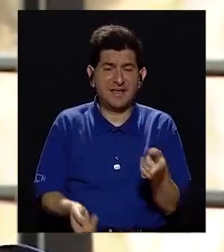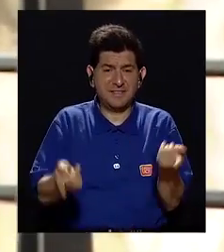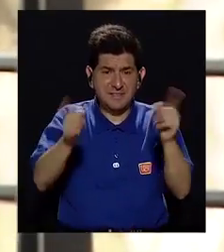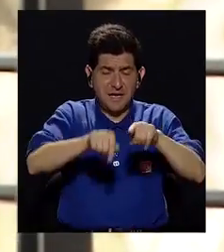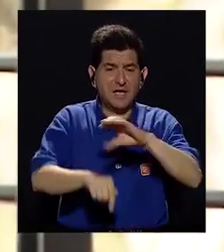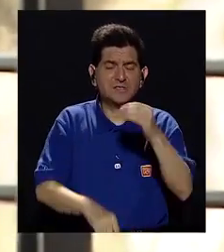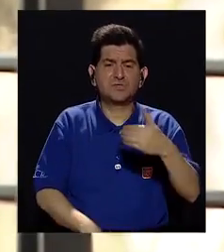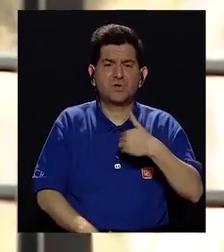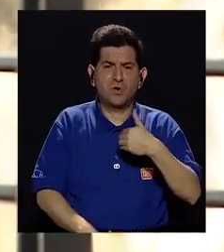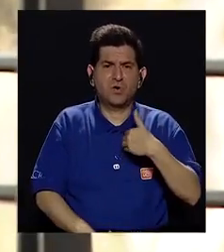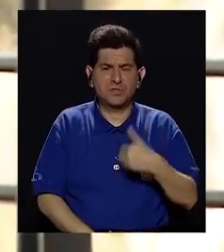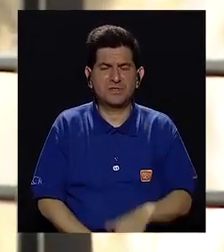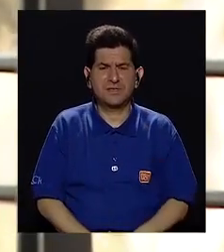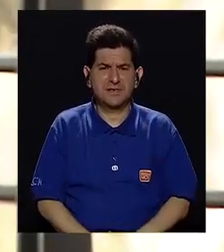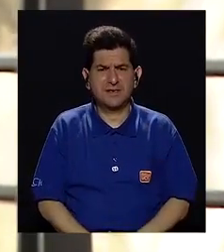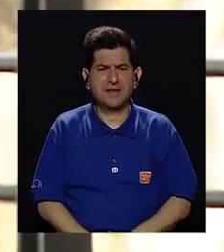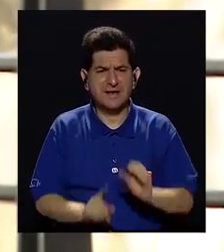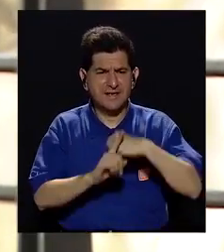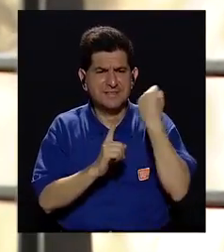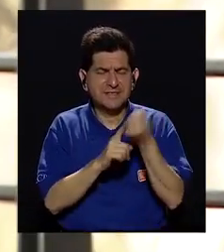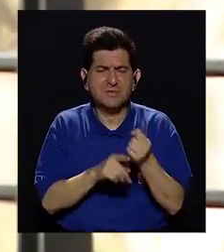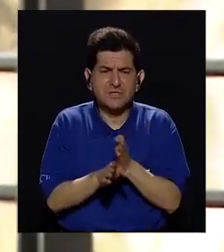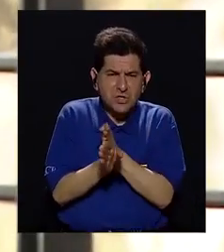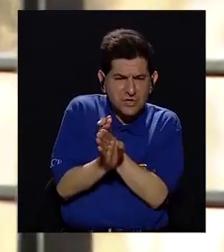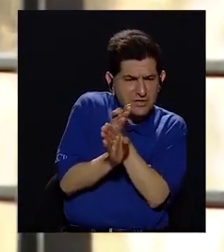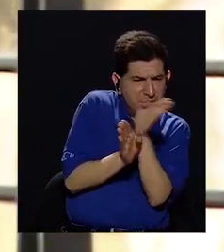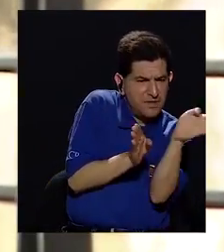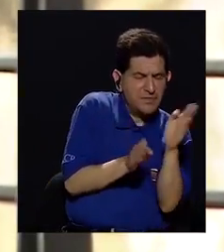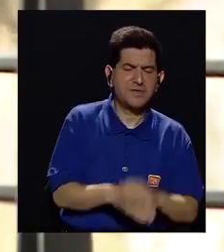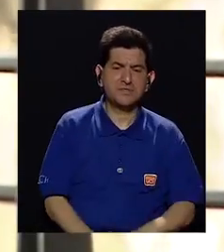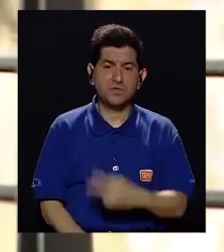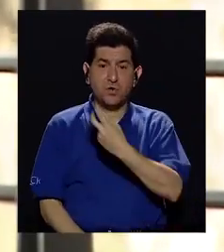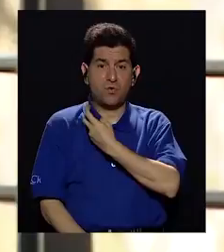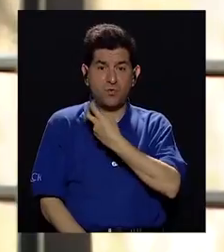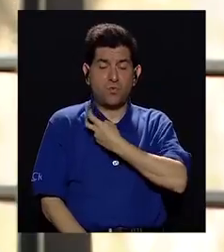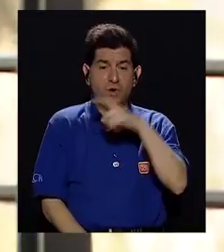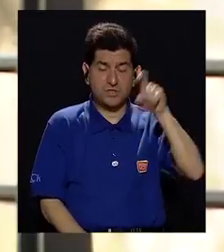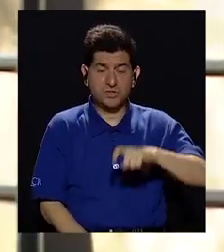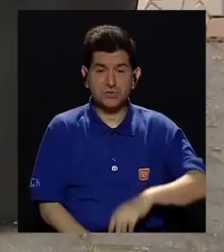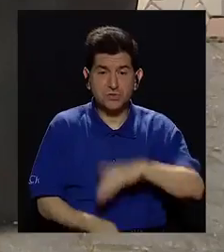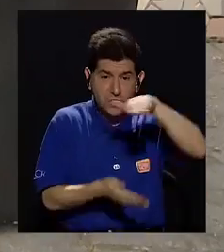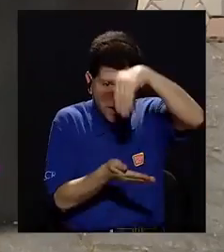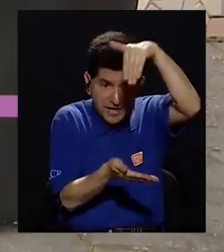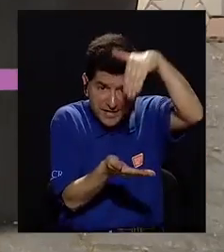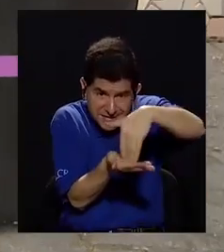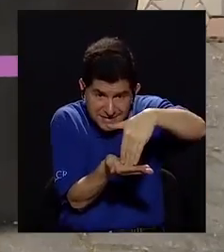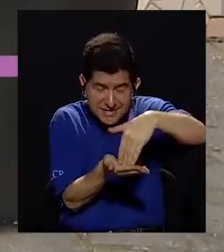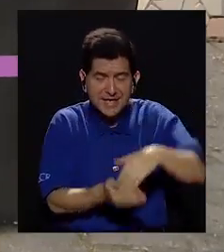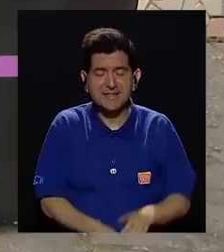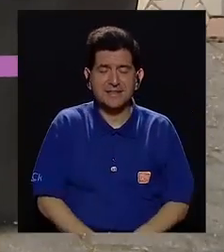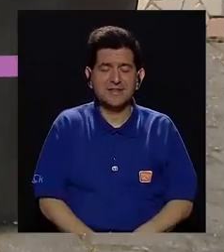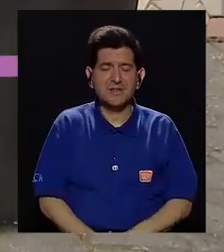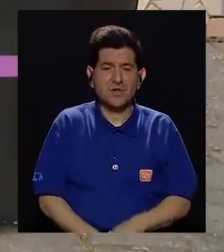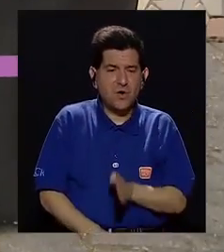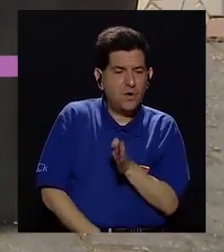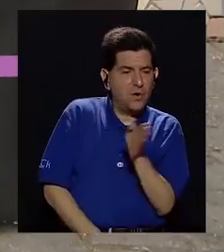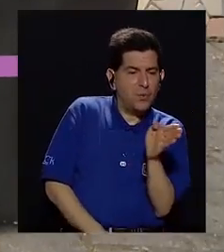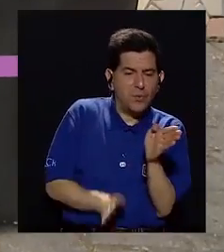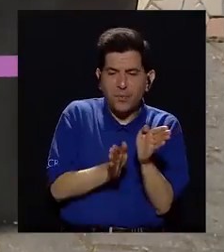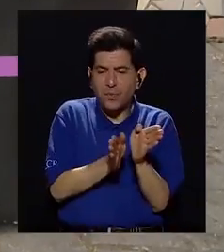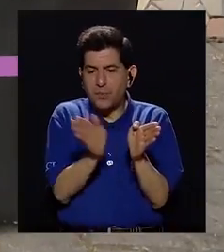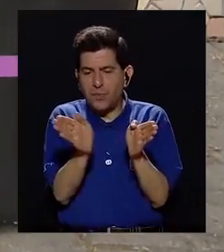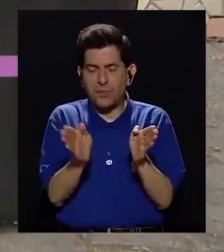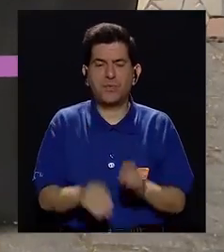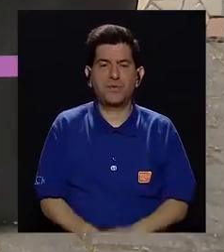el fémur, o el de tener las rodillas dobladas, la desvía. Entonces este huesito que tiene que estar centrado, se desvía para afuera y hace